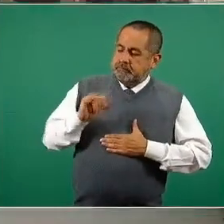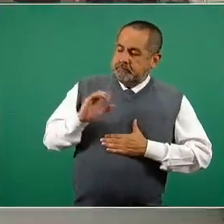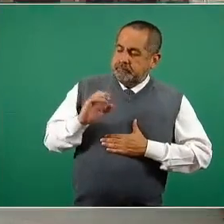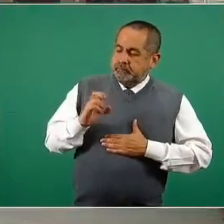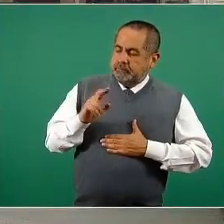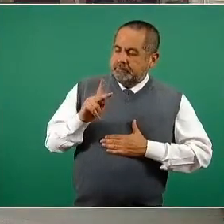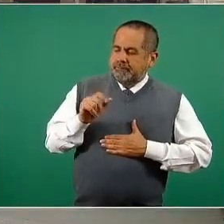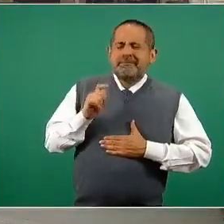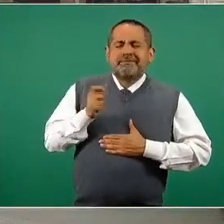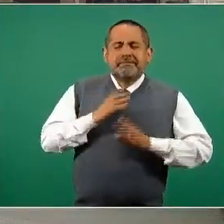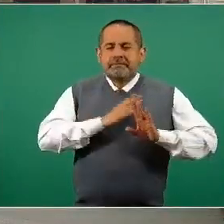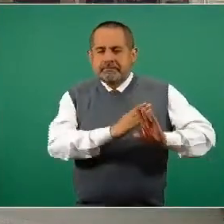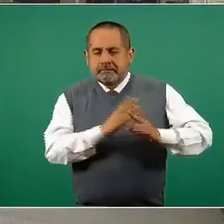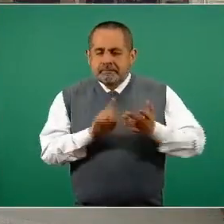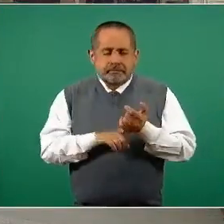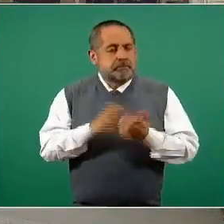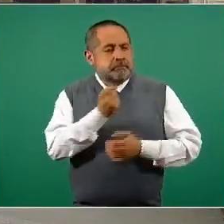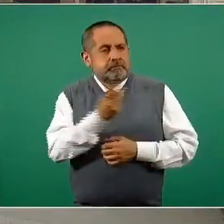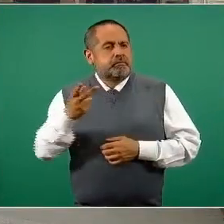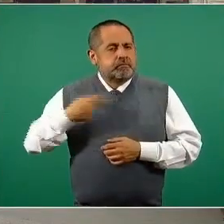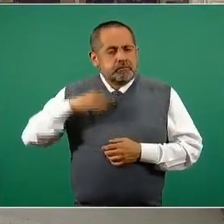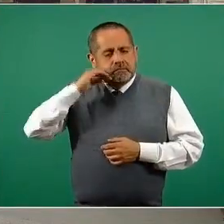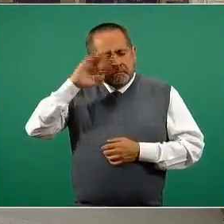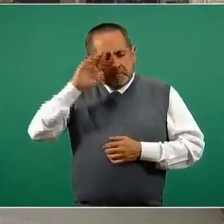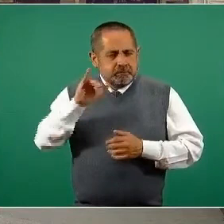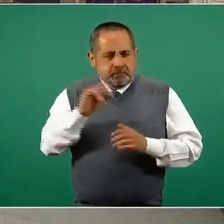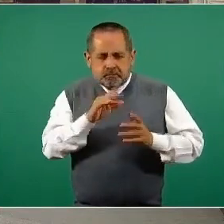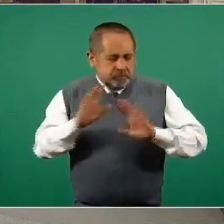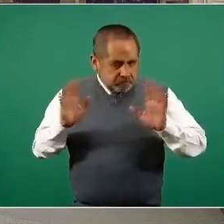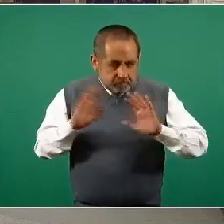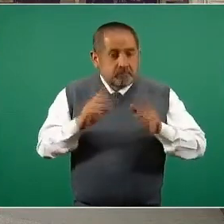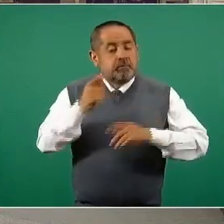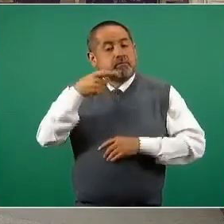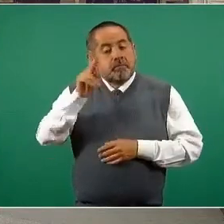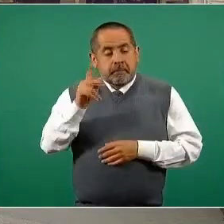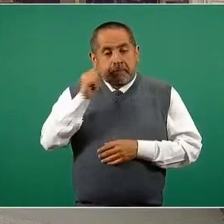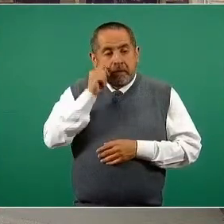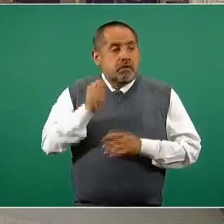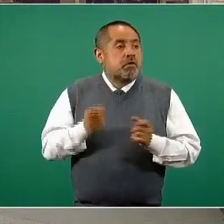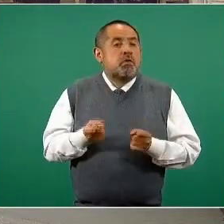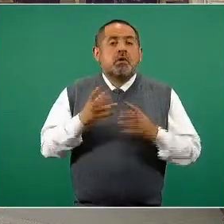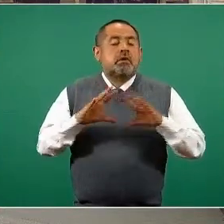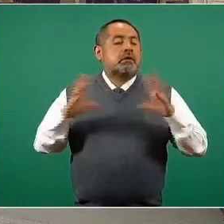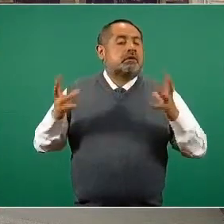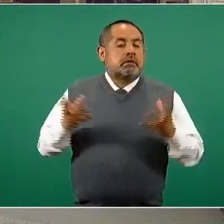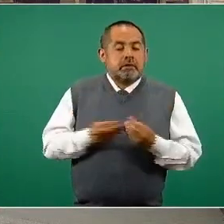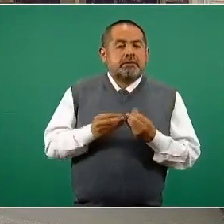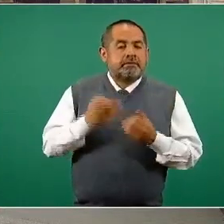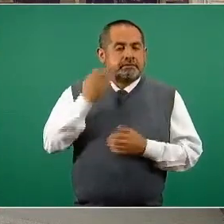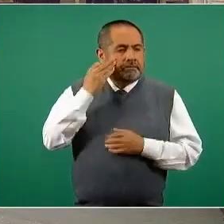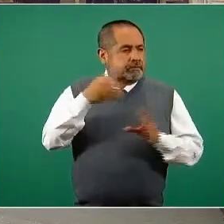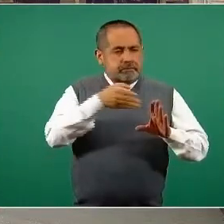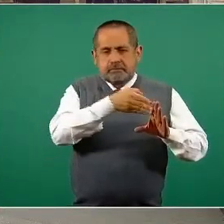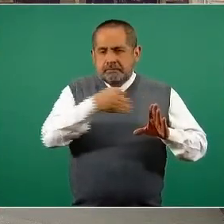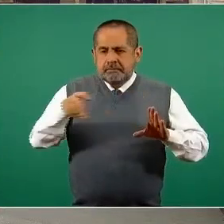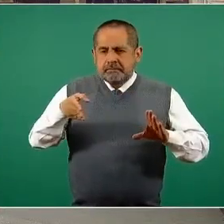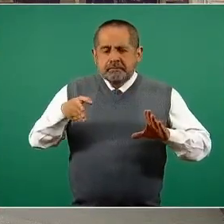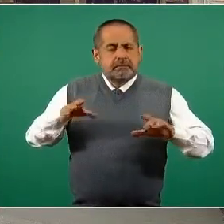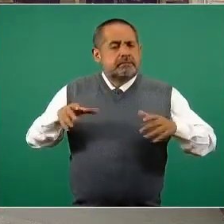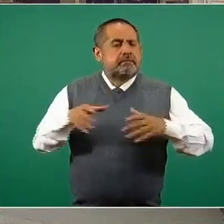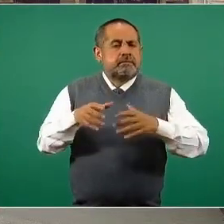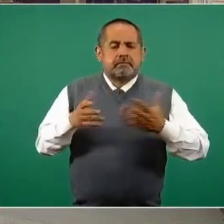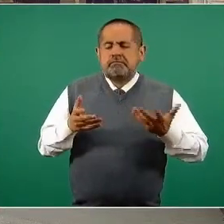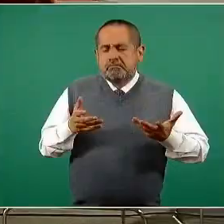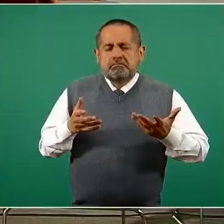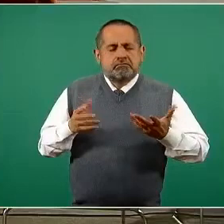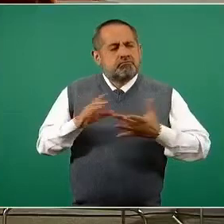habían tenido síntomas, pero más allá de esta característica, finalmente, pues cuántas habían sido ya en un momento determinado